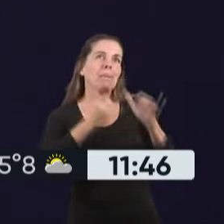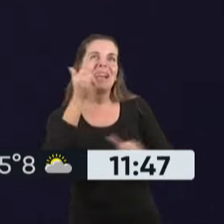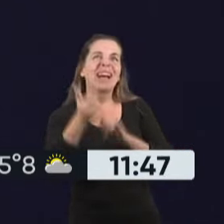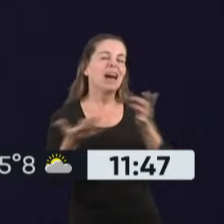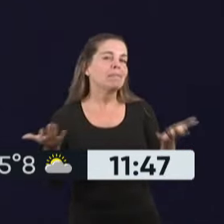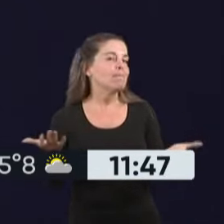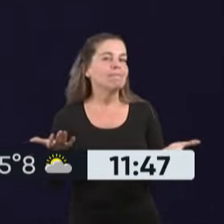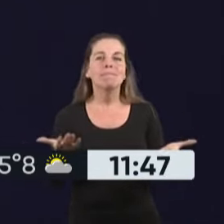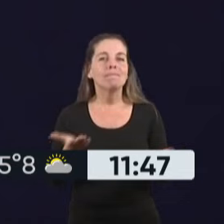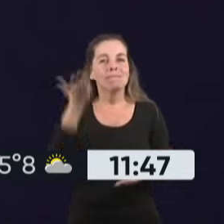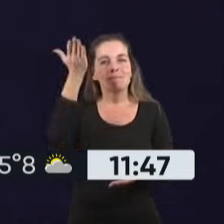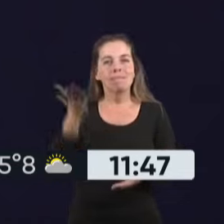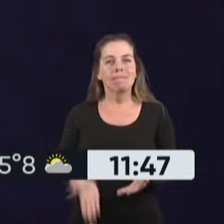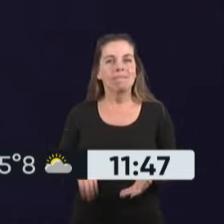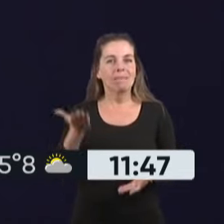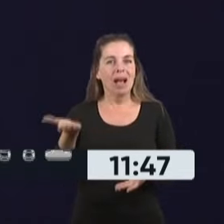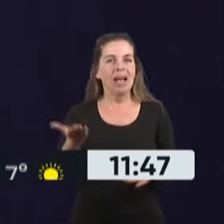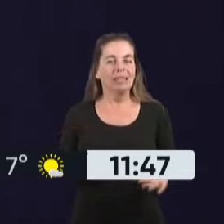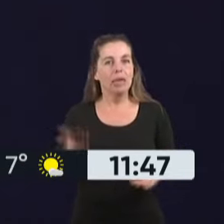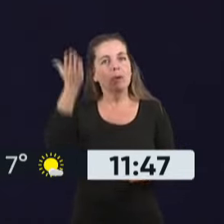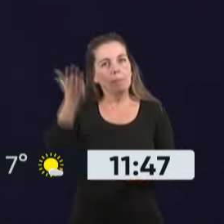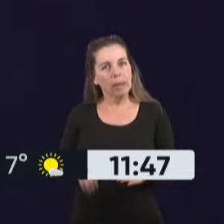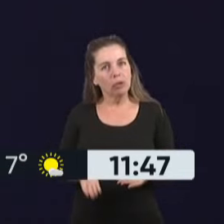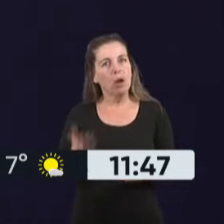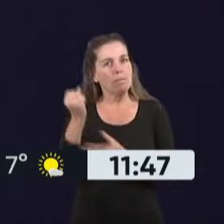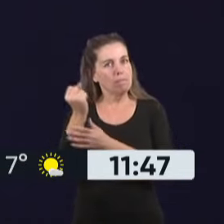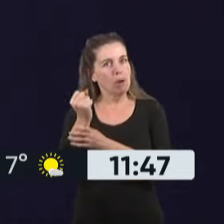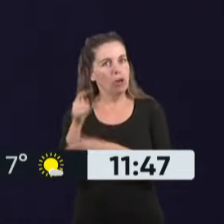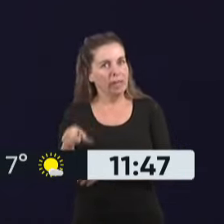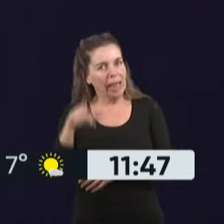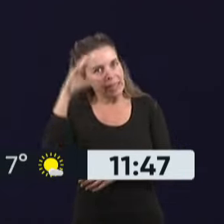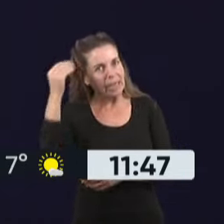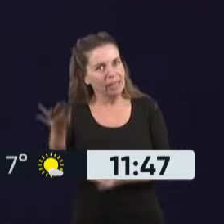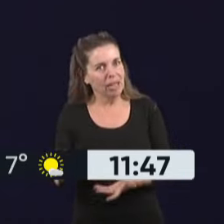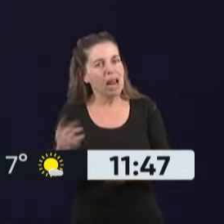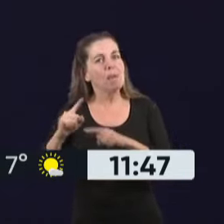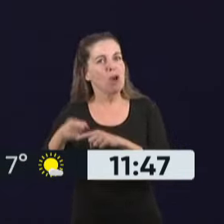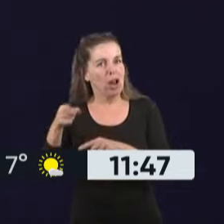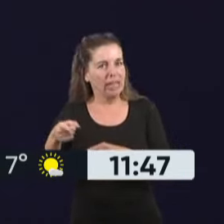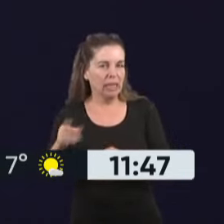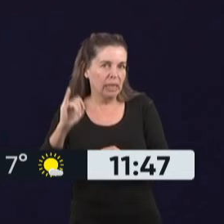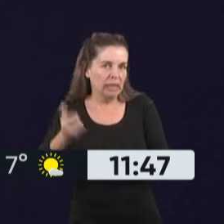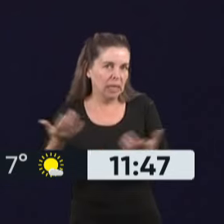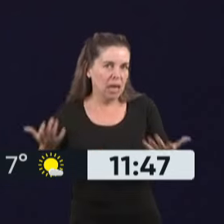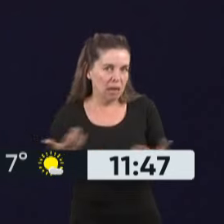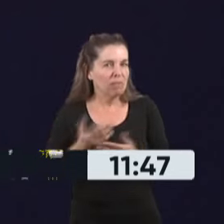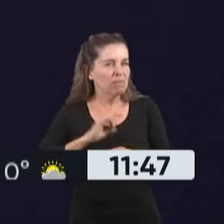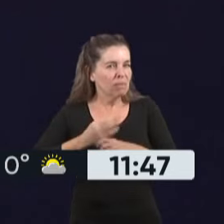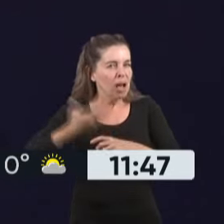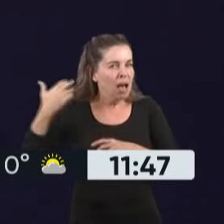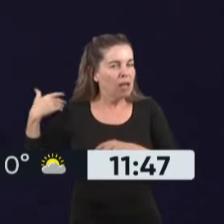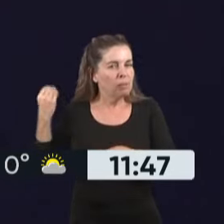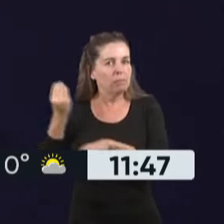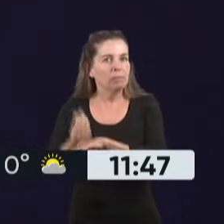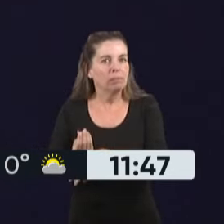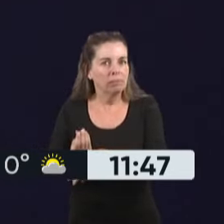un personaje del tamaño político que ha tenido en su momento la doctora Kirchner y que ha